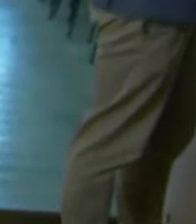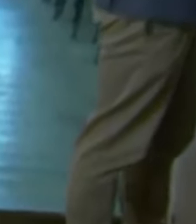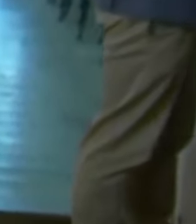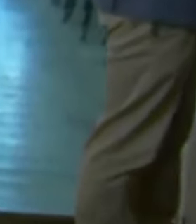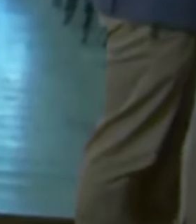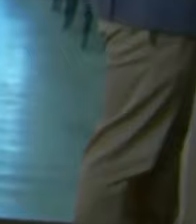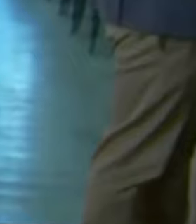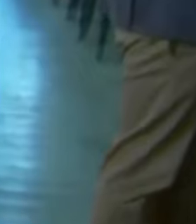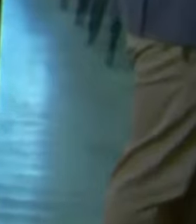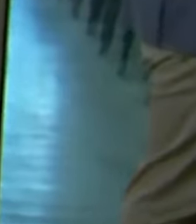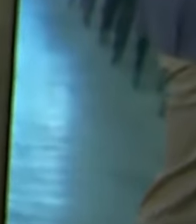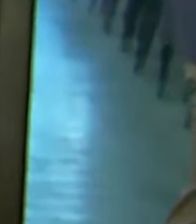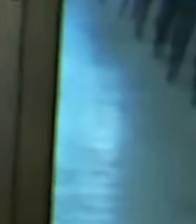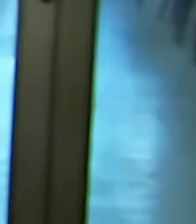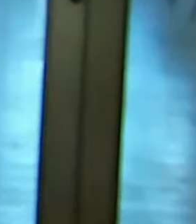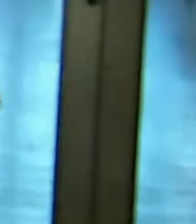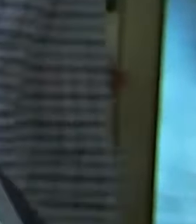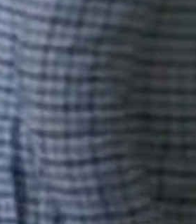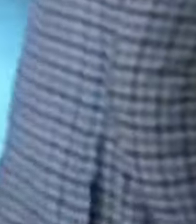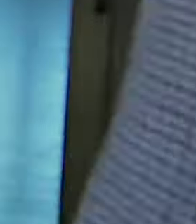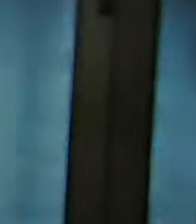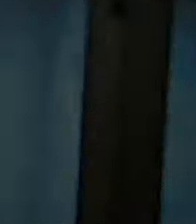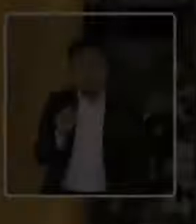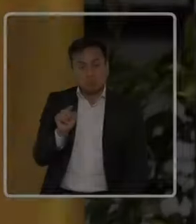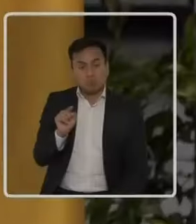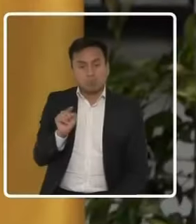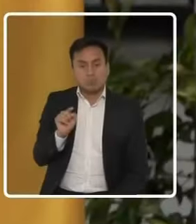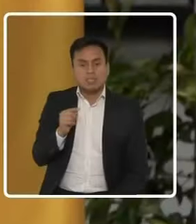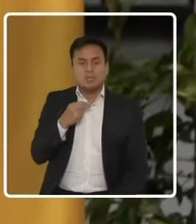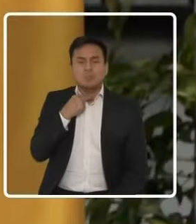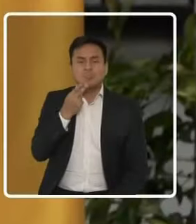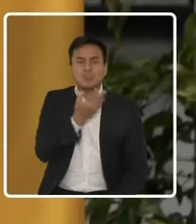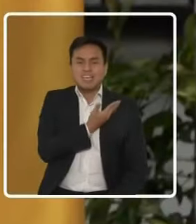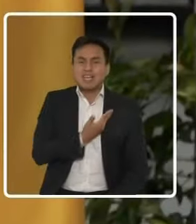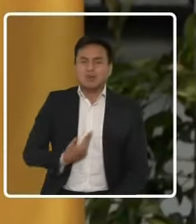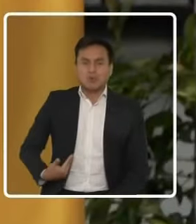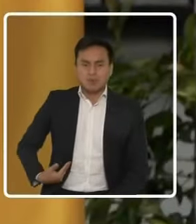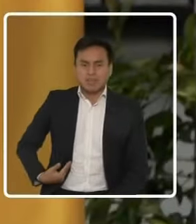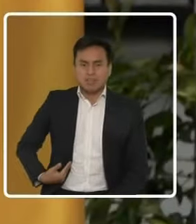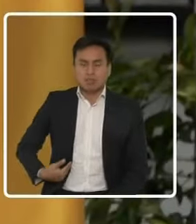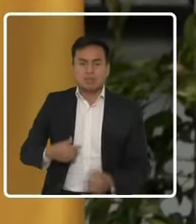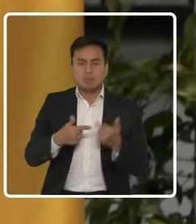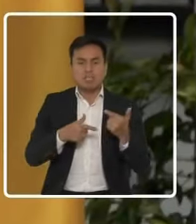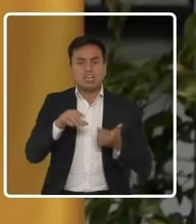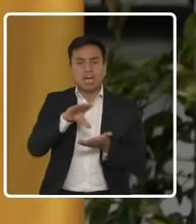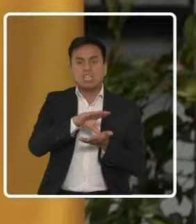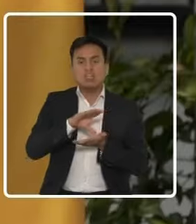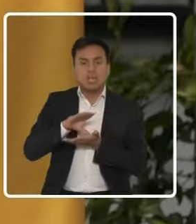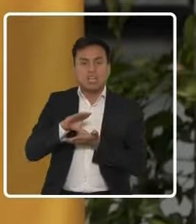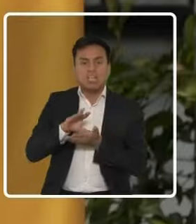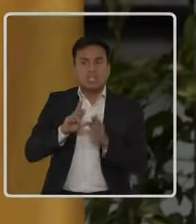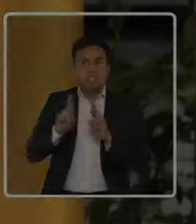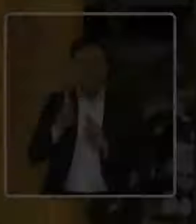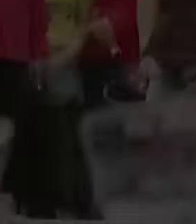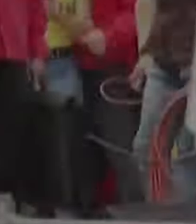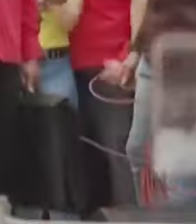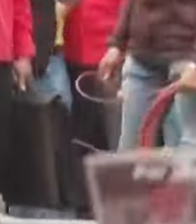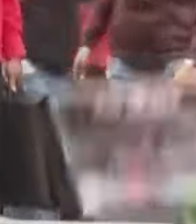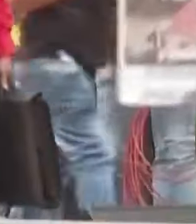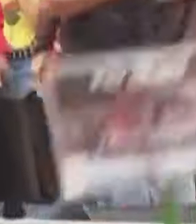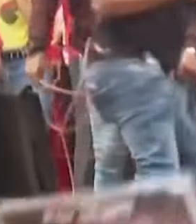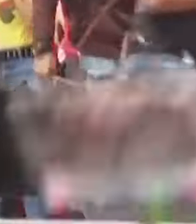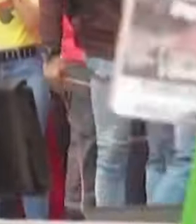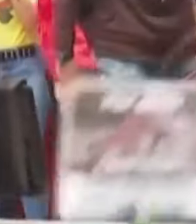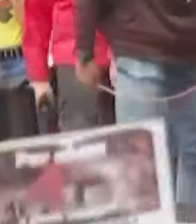Partido Comunista ha sido un tema. No soy vocera yo del Partido Comunista. La voz del gobierno y la política internacional del gobierno la decido yo. No